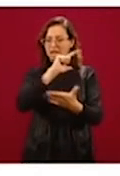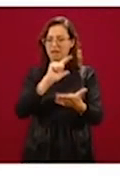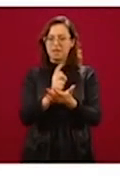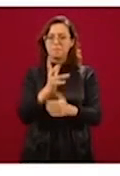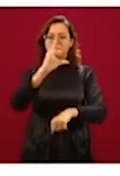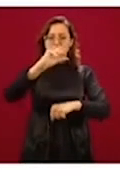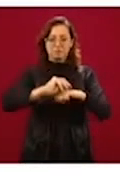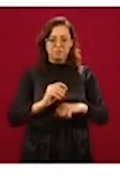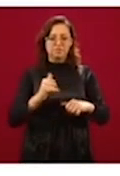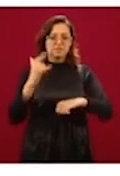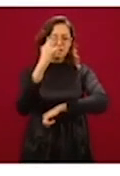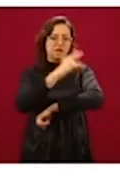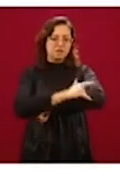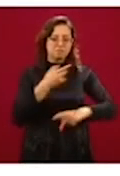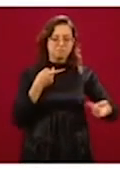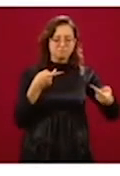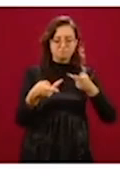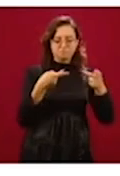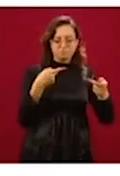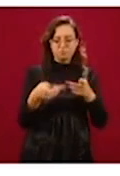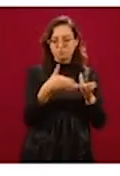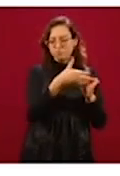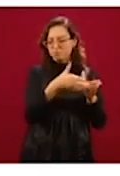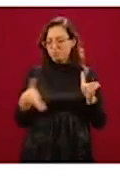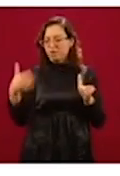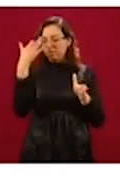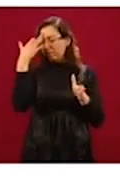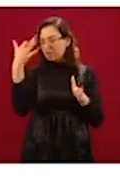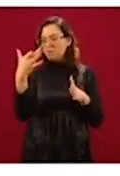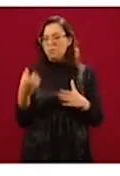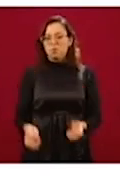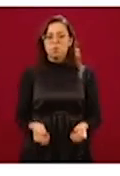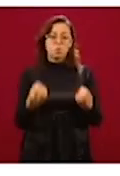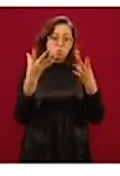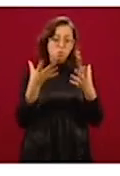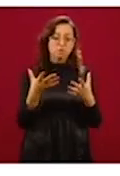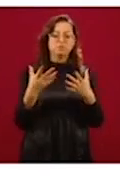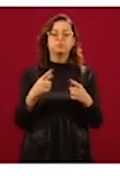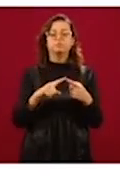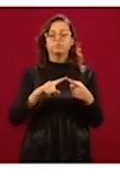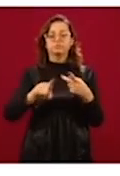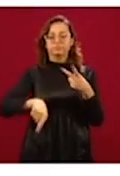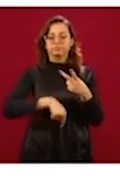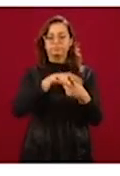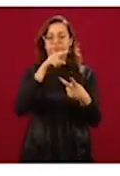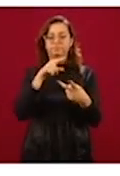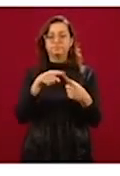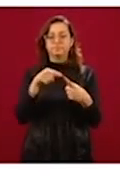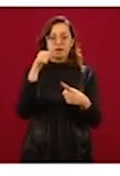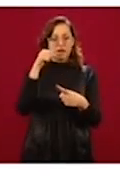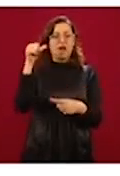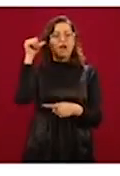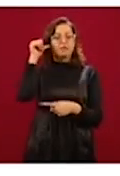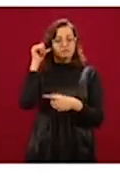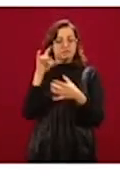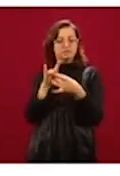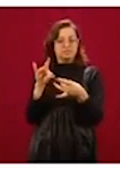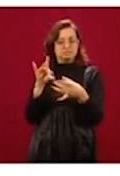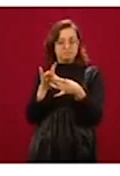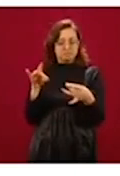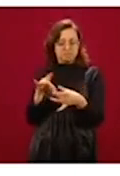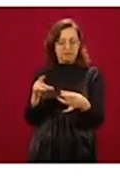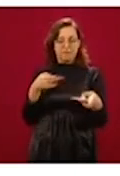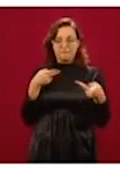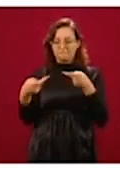la planeación del aeropuerto programando su desarrollo de manera rentable y escalable esto lo vimos el día de ayer el plan maestro está